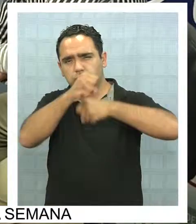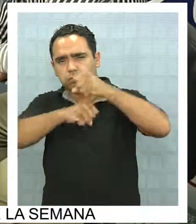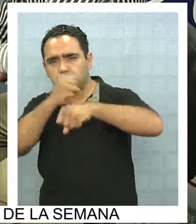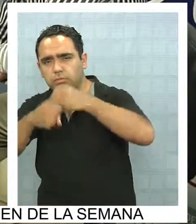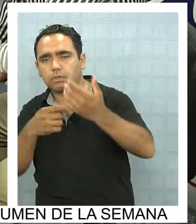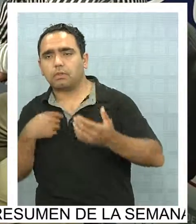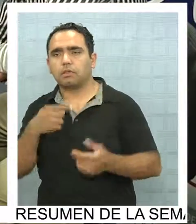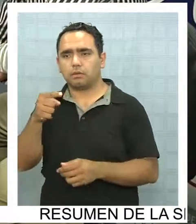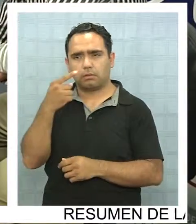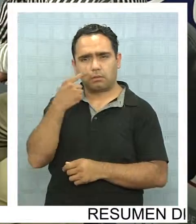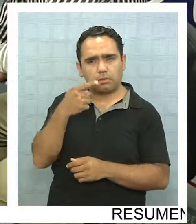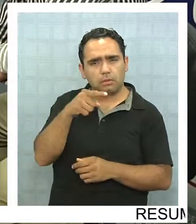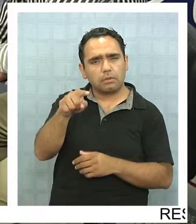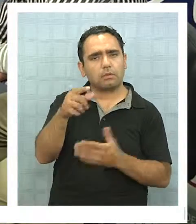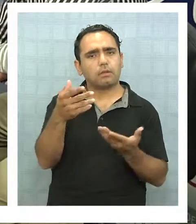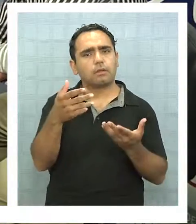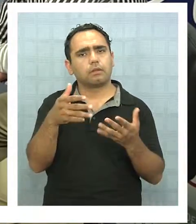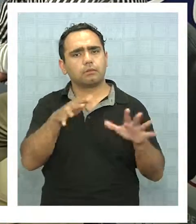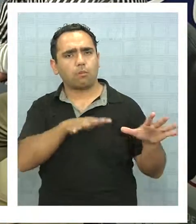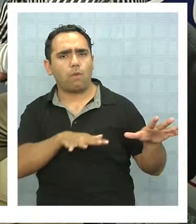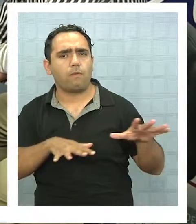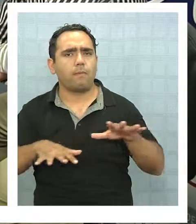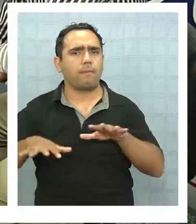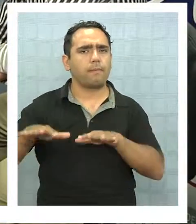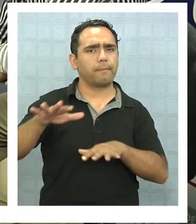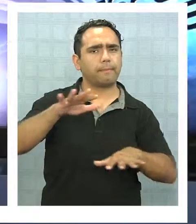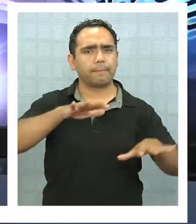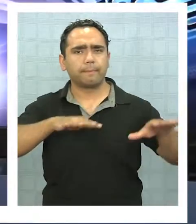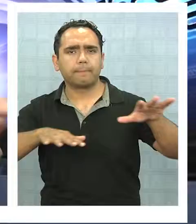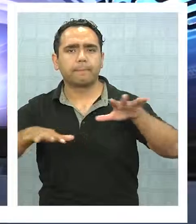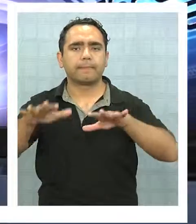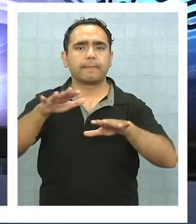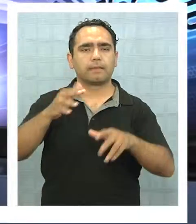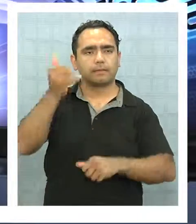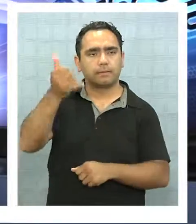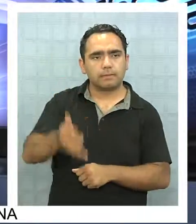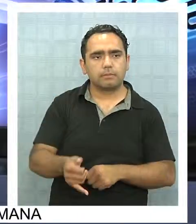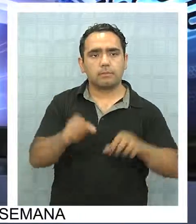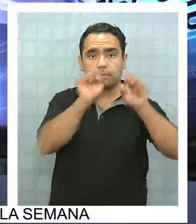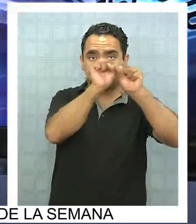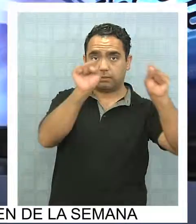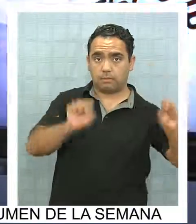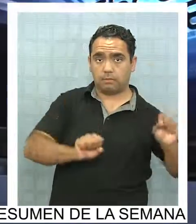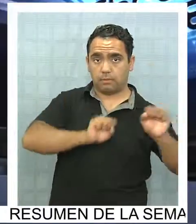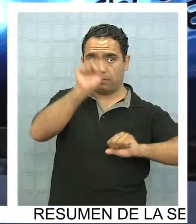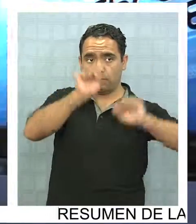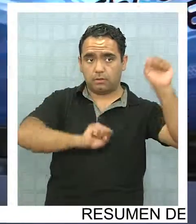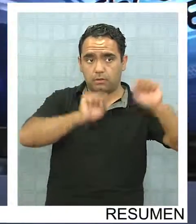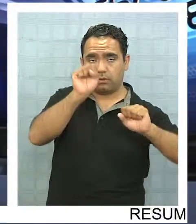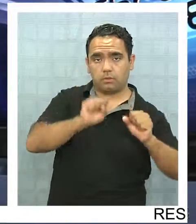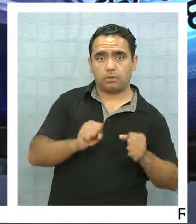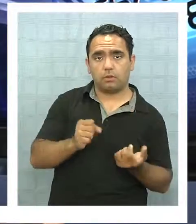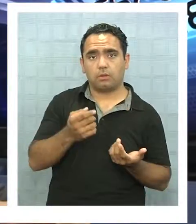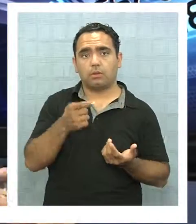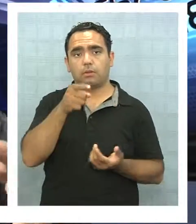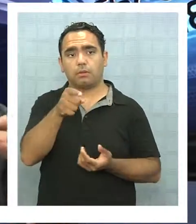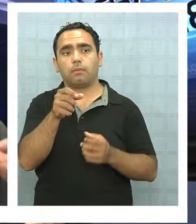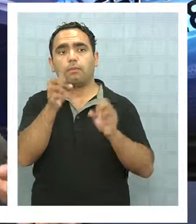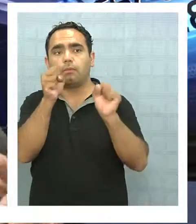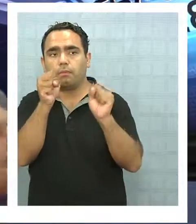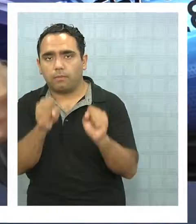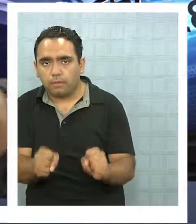venido sucediendo, mire, cada década más o menos, en promedio. Y siempre el sistema político, con 2 excepciones, ha sido capaz